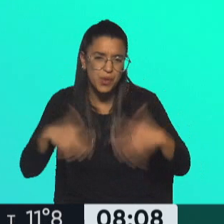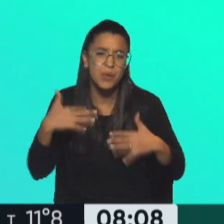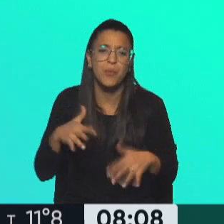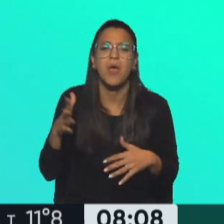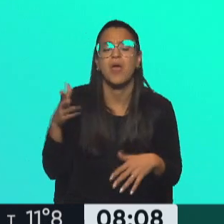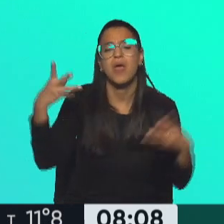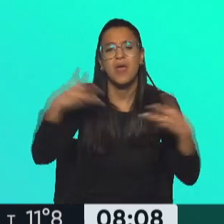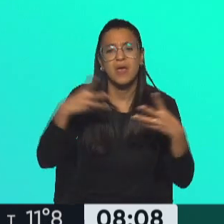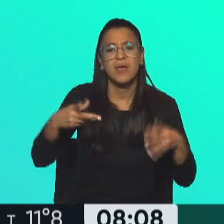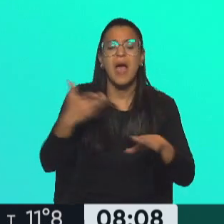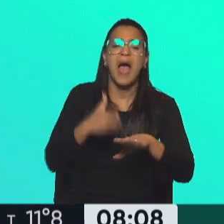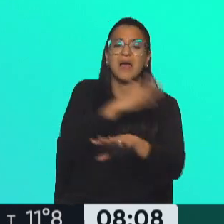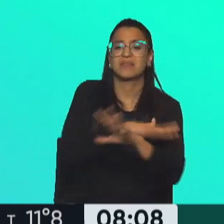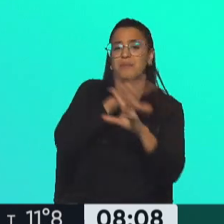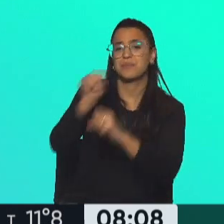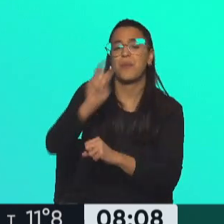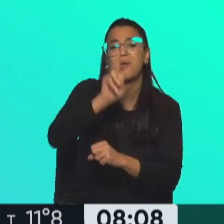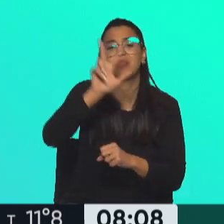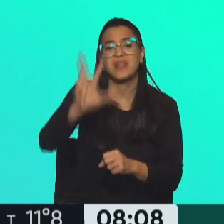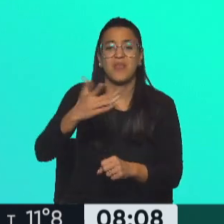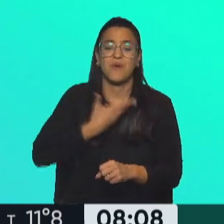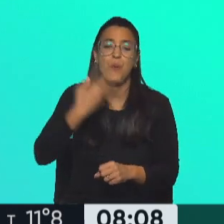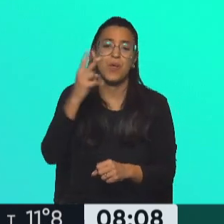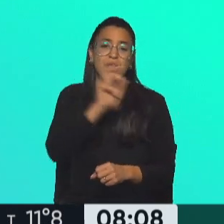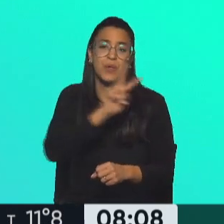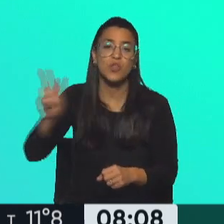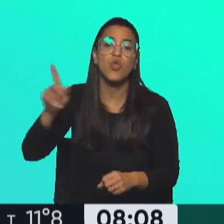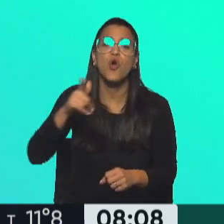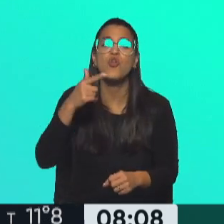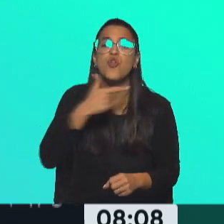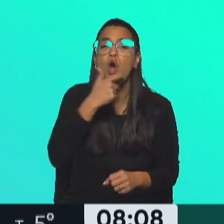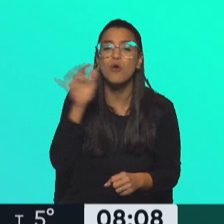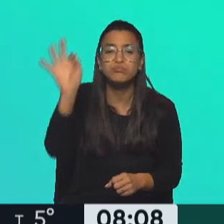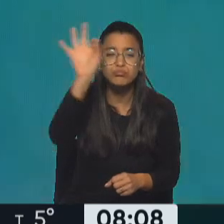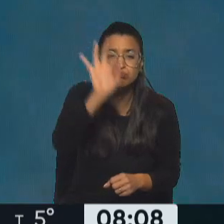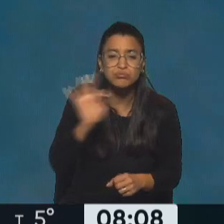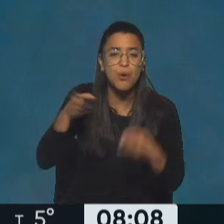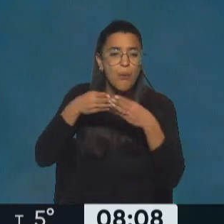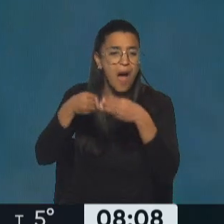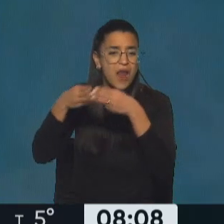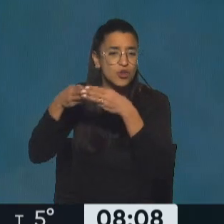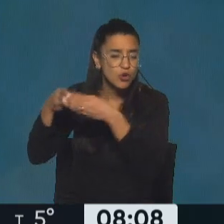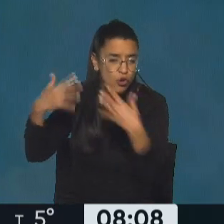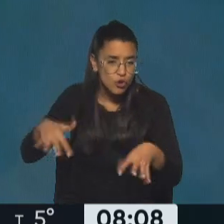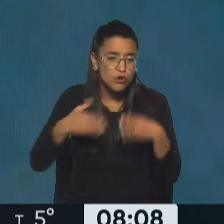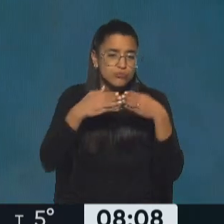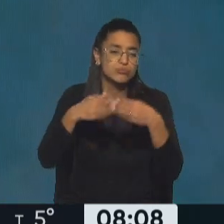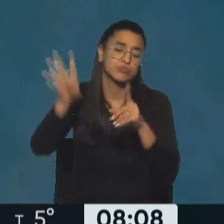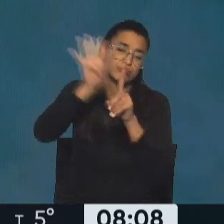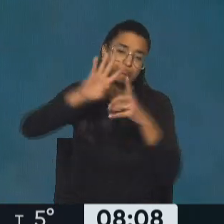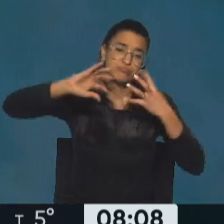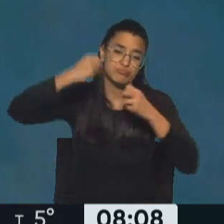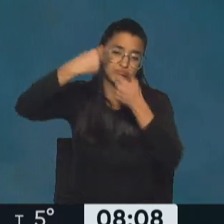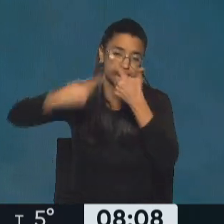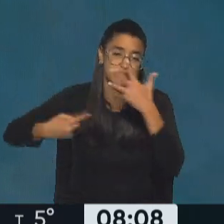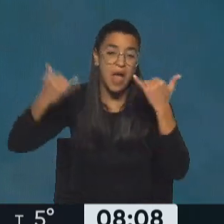guerra. Pre-invasión al 23 de febrero del 2022 son los puntitos rojos. Mirá la cantidad de barcos graneleros que había,